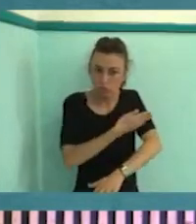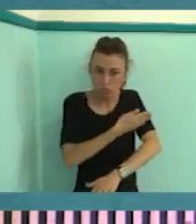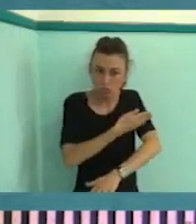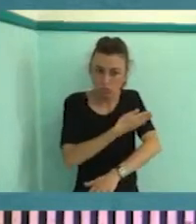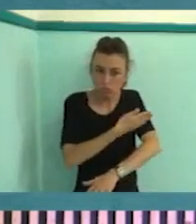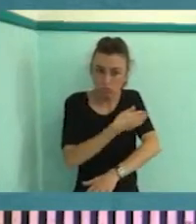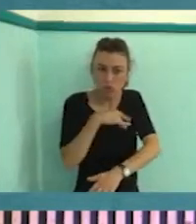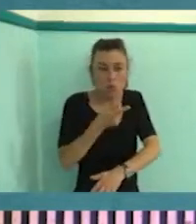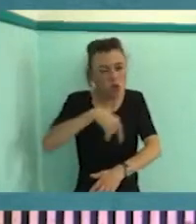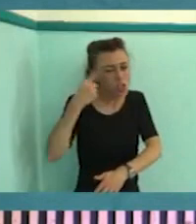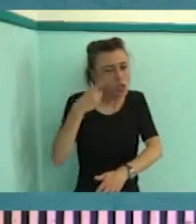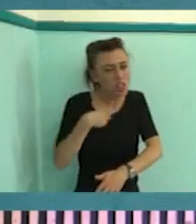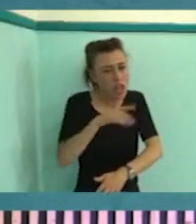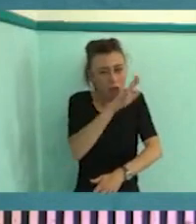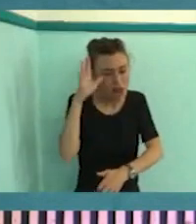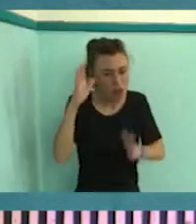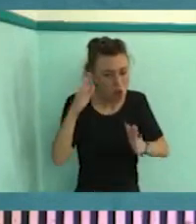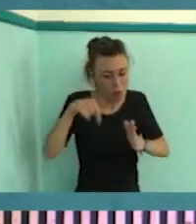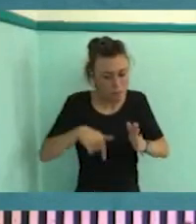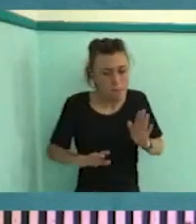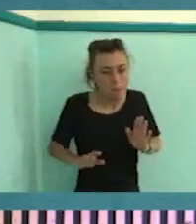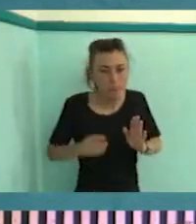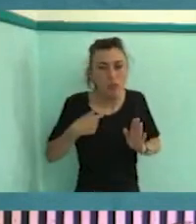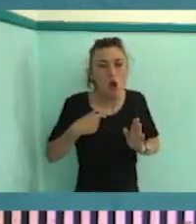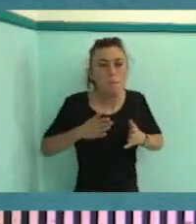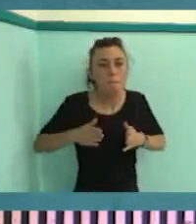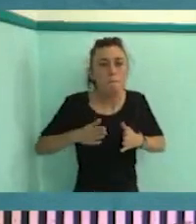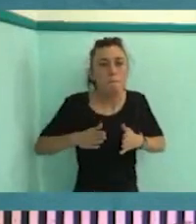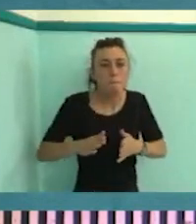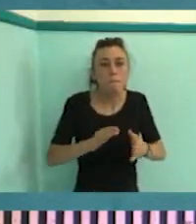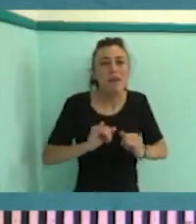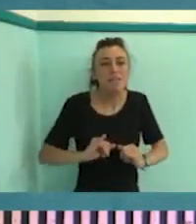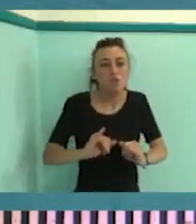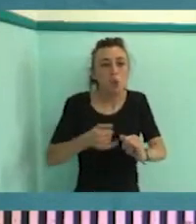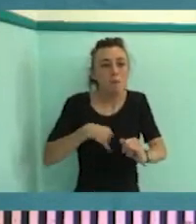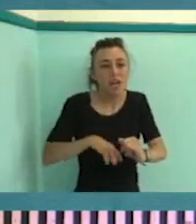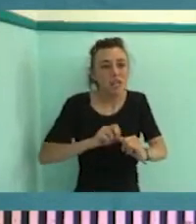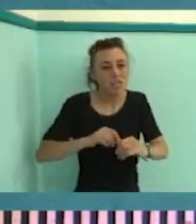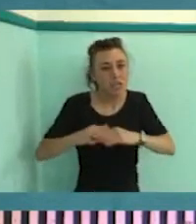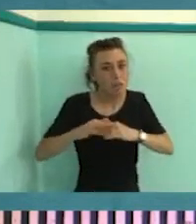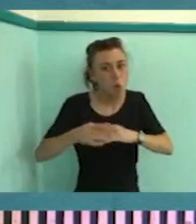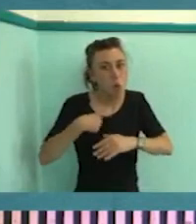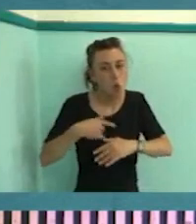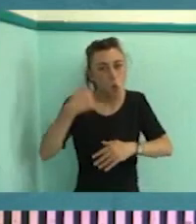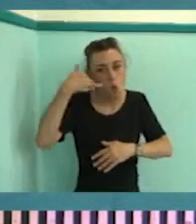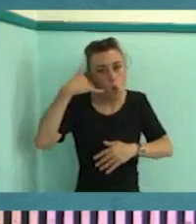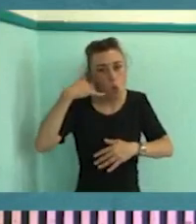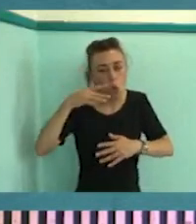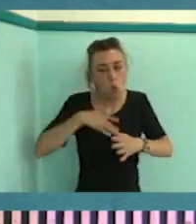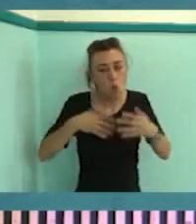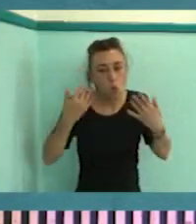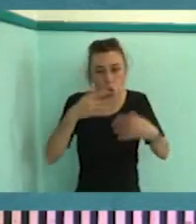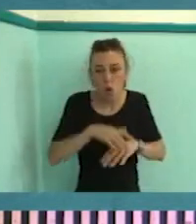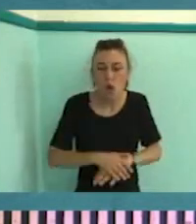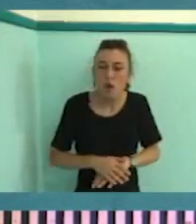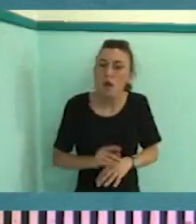por ejemplo no el calor en verano que yo yo iba ahora por el Paseo marítimo sofocada que me hubiera desnudado en el pleno camino y pensaba es que hay gente que iría con manga larga en